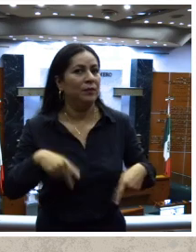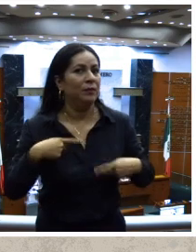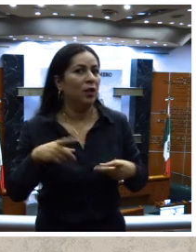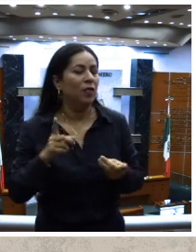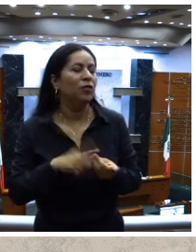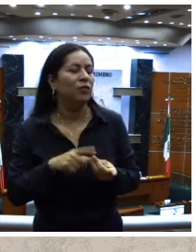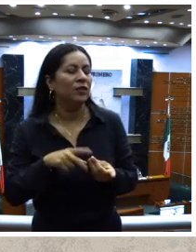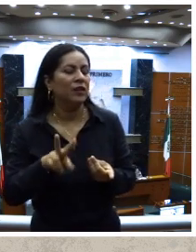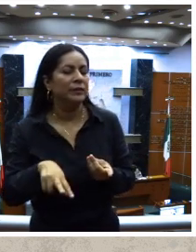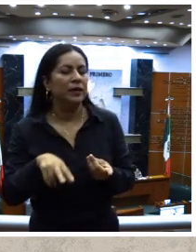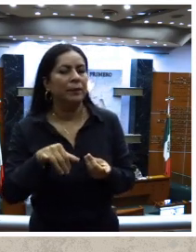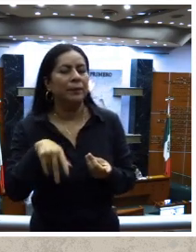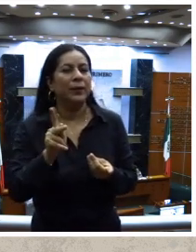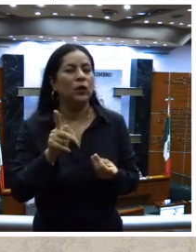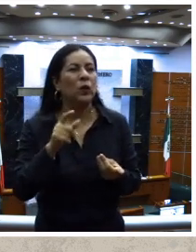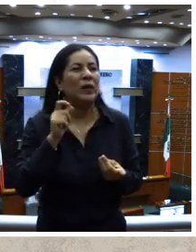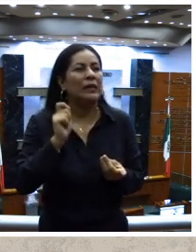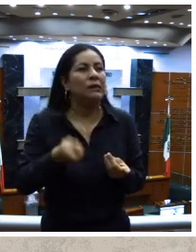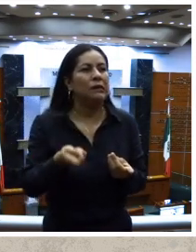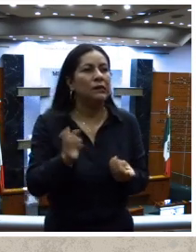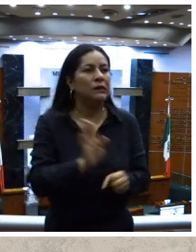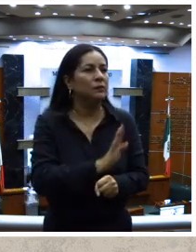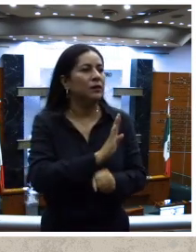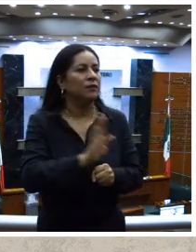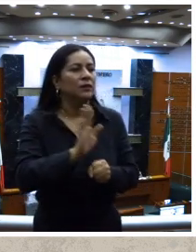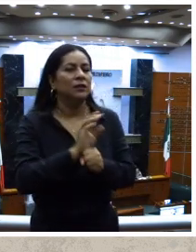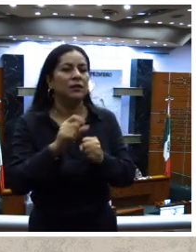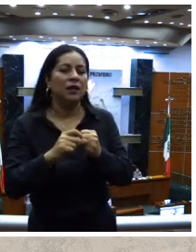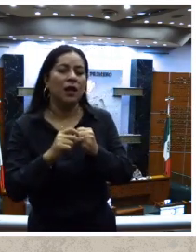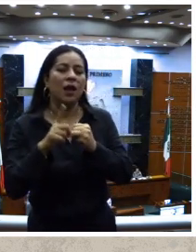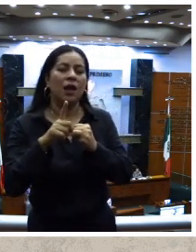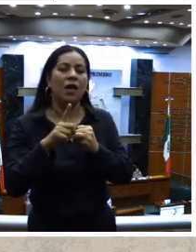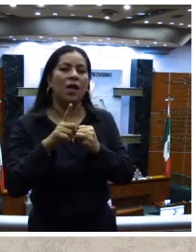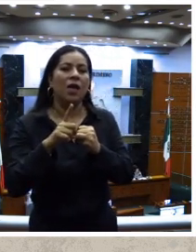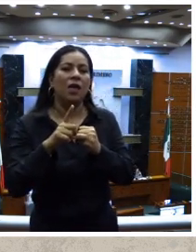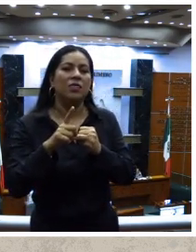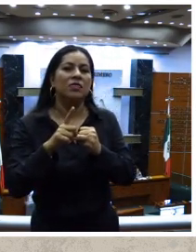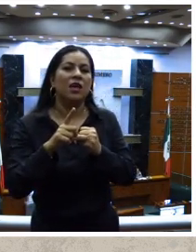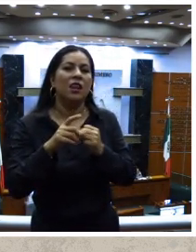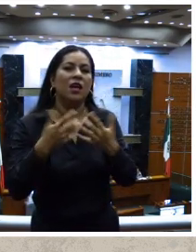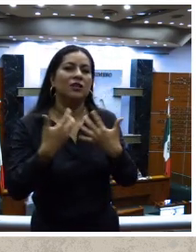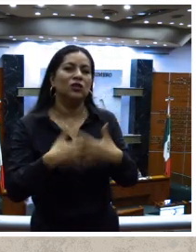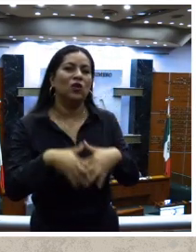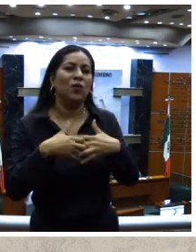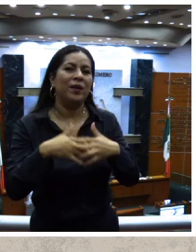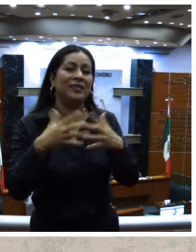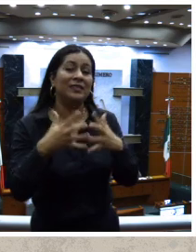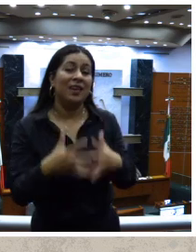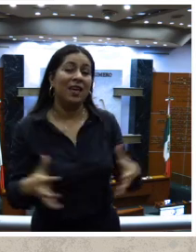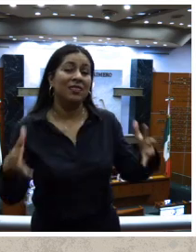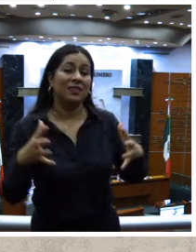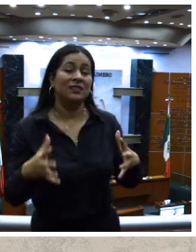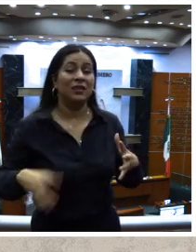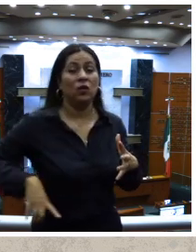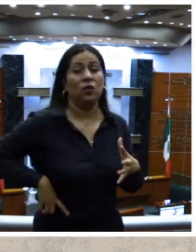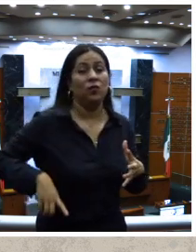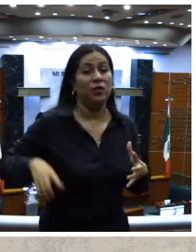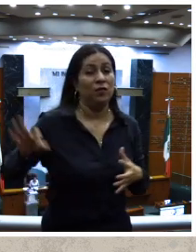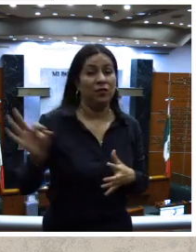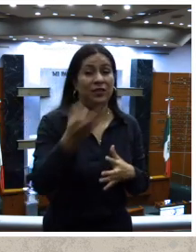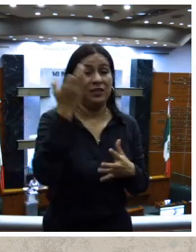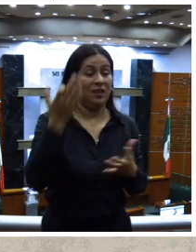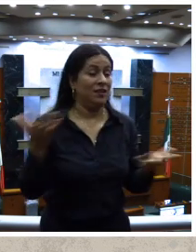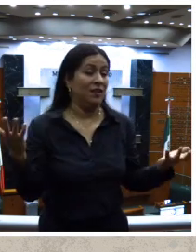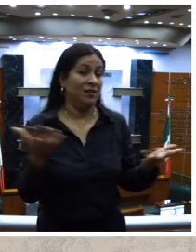pero ¿a dónde? ¿Quién o quiénes se beneficiaron del incremento del costo de las magnas obras de este gobierno federal que está